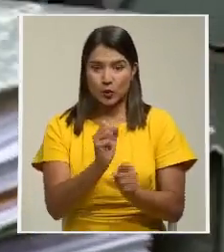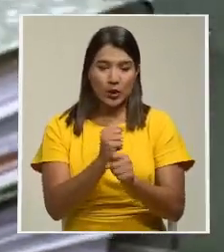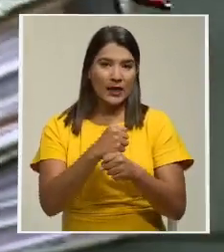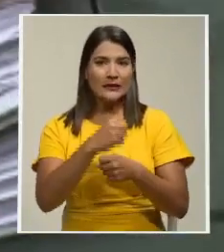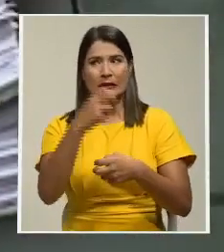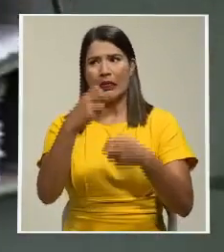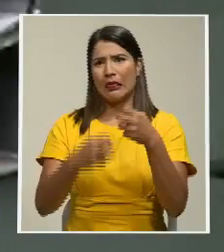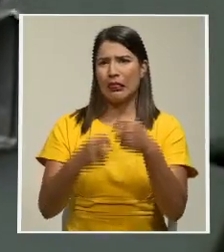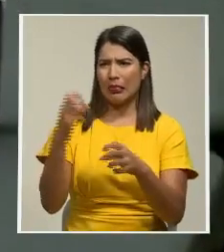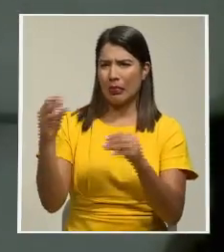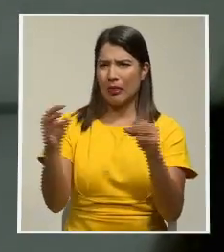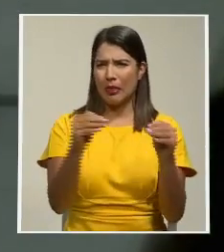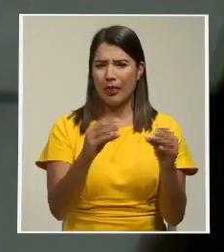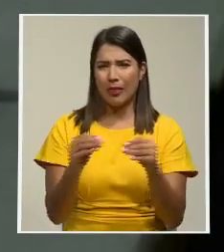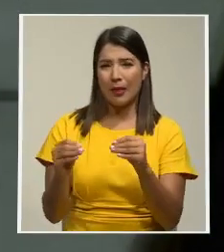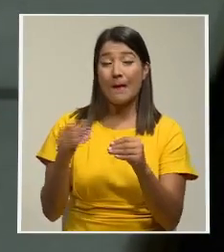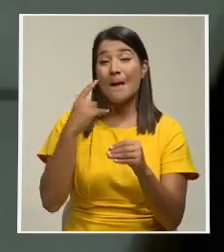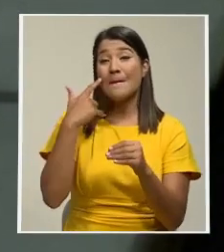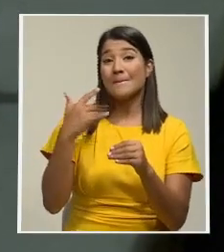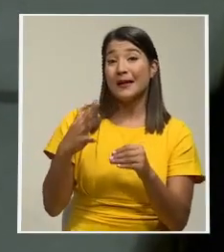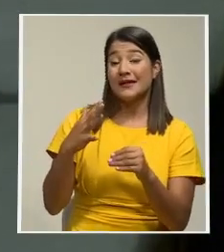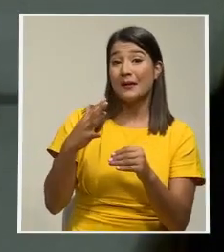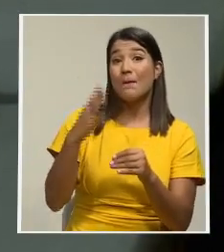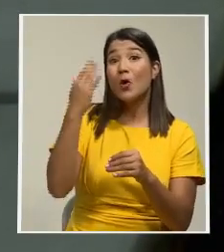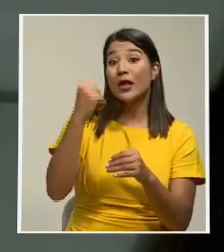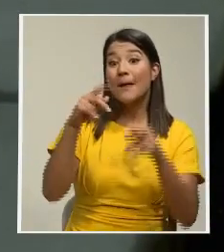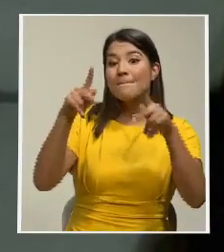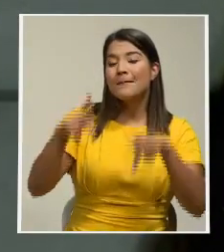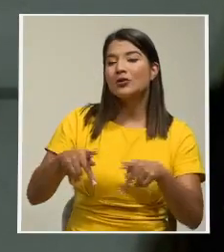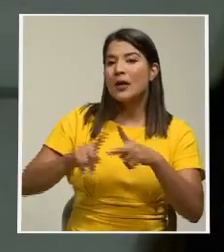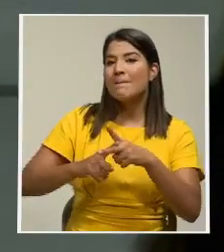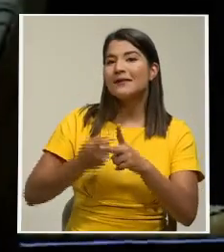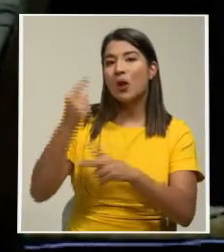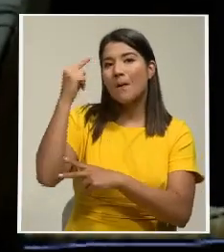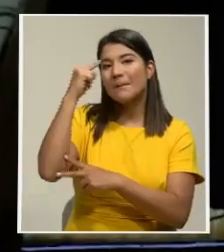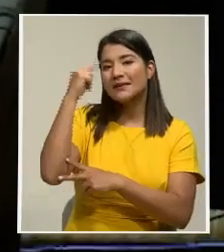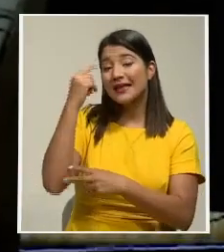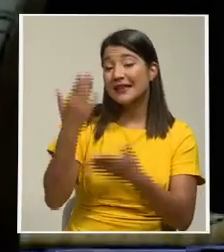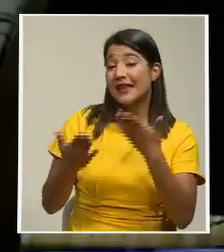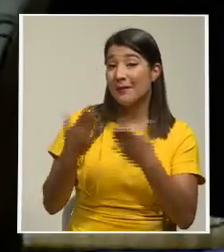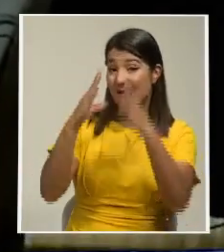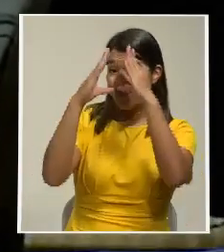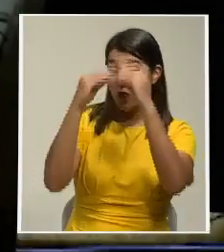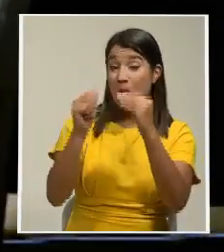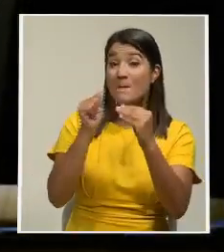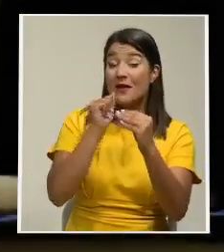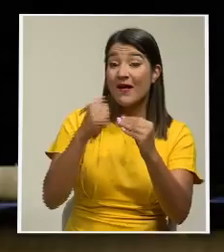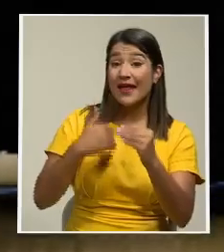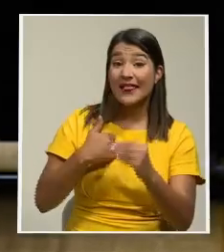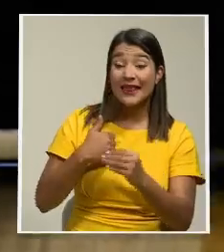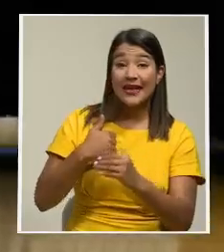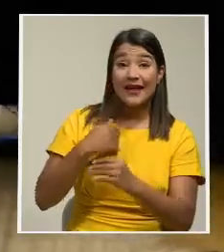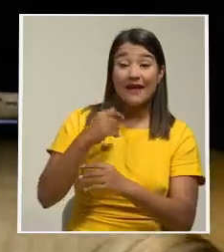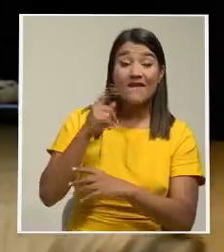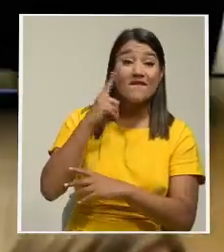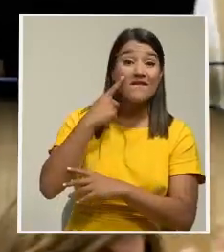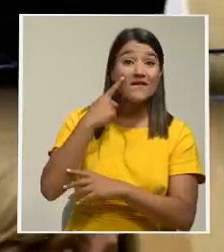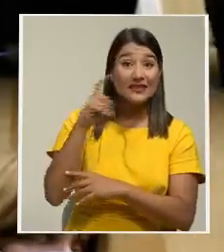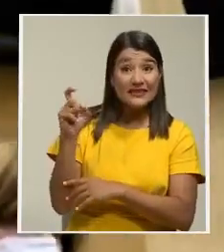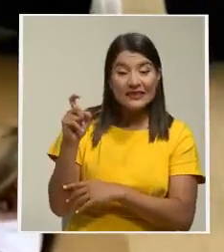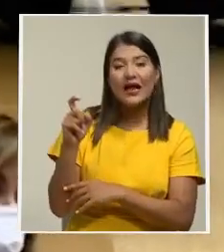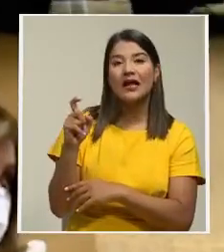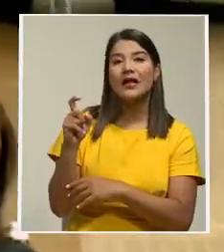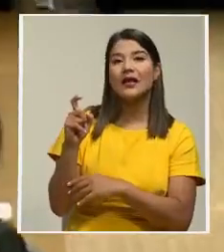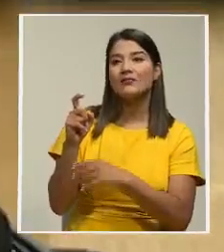de información en el caso que se lleva en el Ministerio Público sobre la Unidad Presidencial de Análisis de Datos en contra del presidente de la